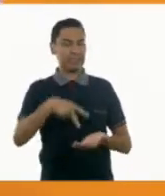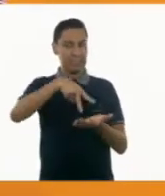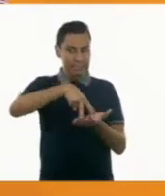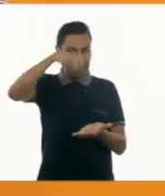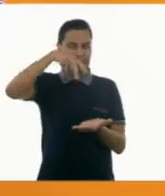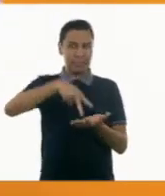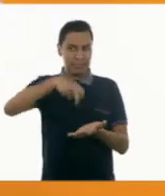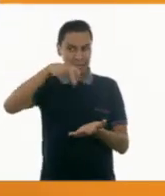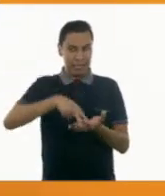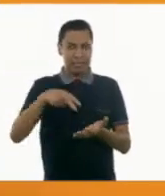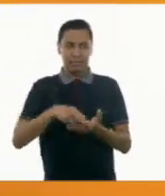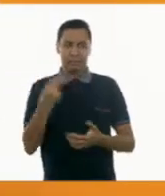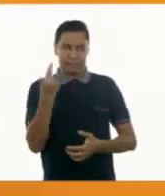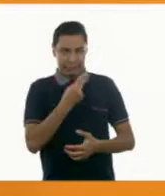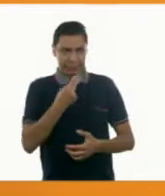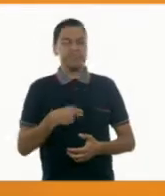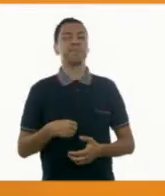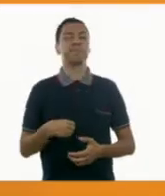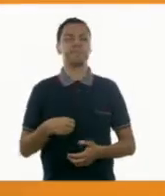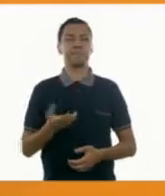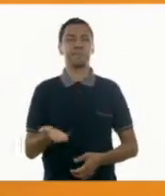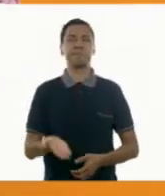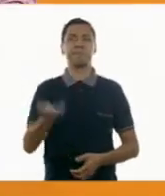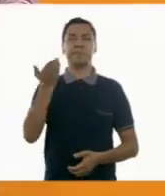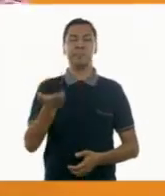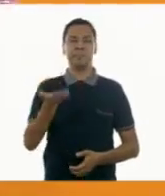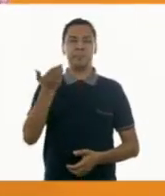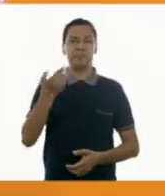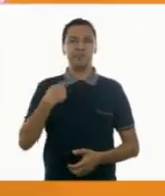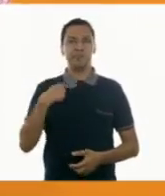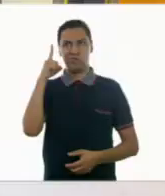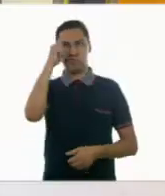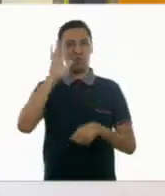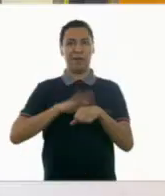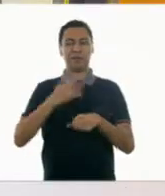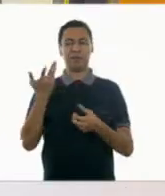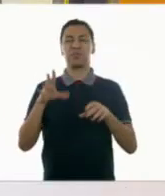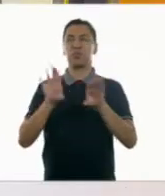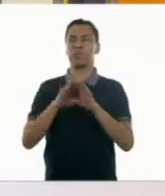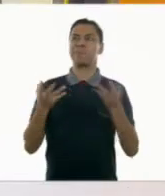saltar. Ok, puedo hacerlo. Ay, no, me voy a complicar mucho.